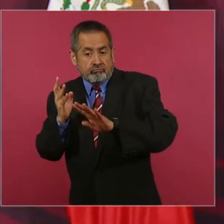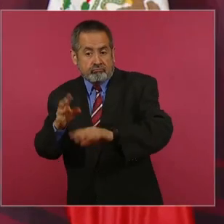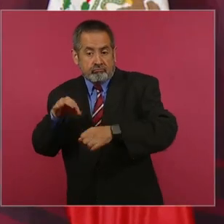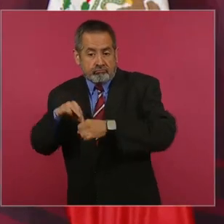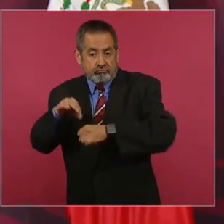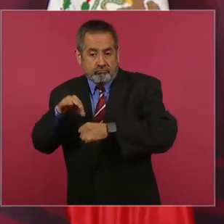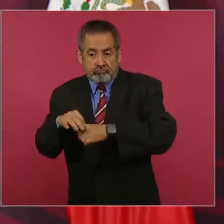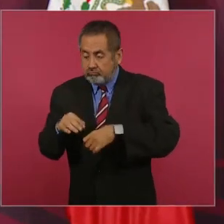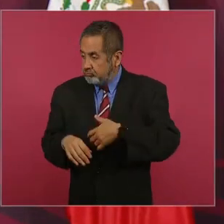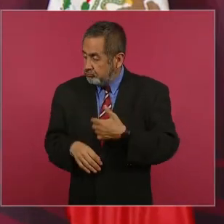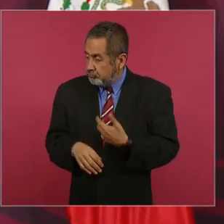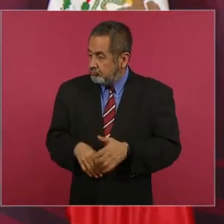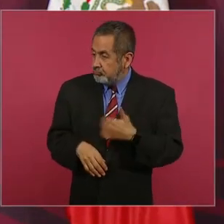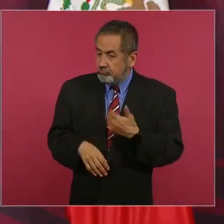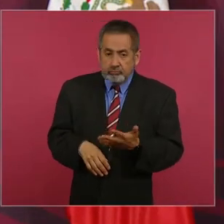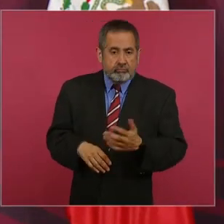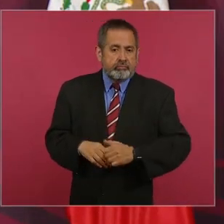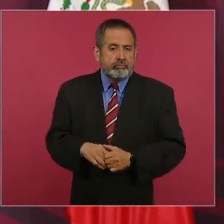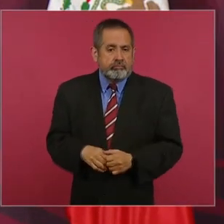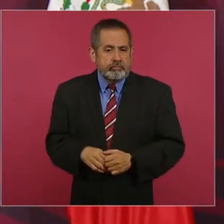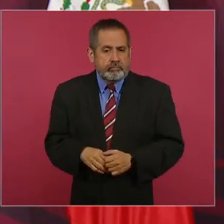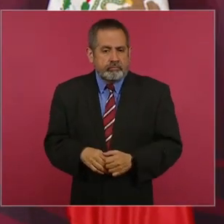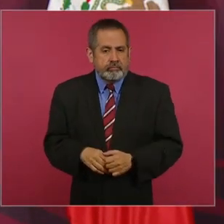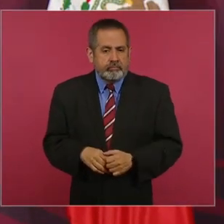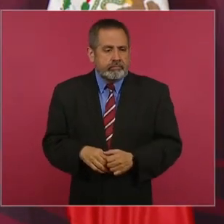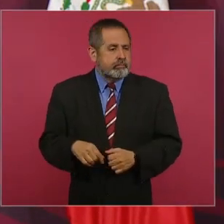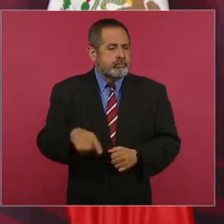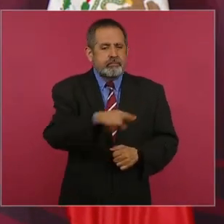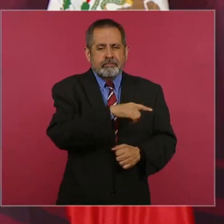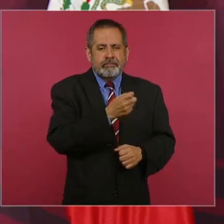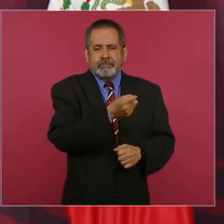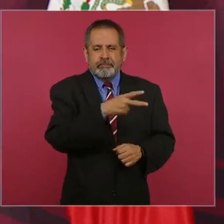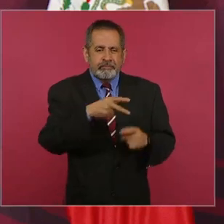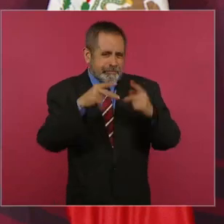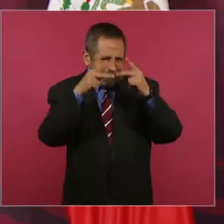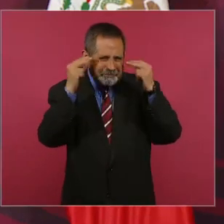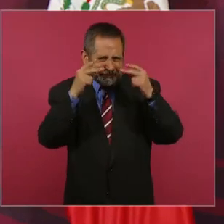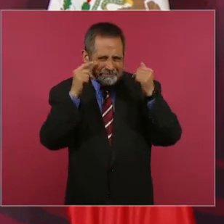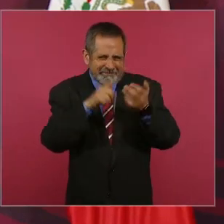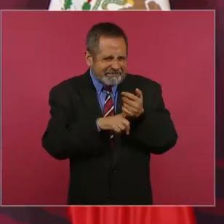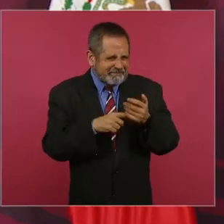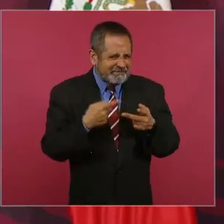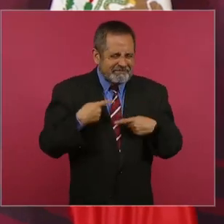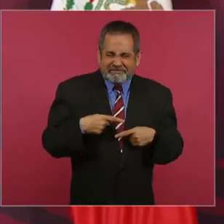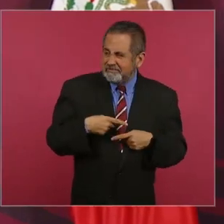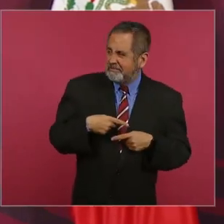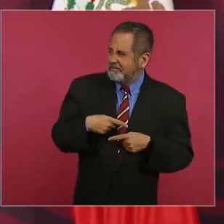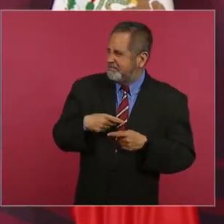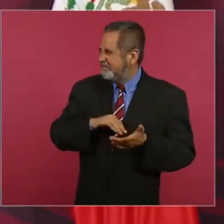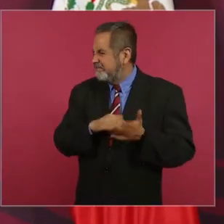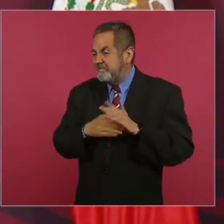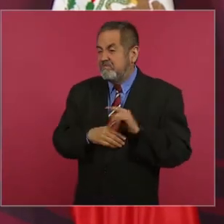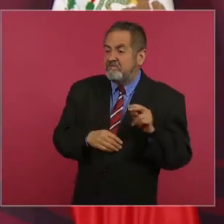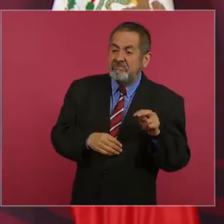como no sé cuántos mapaches llegaron por allá de los más